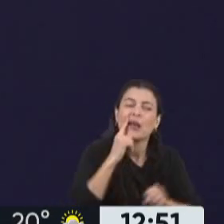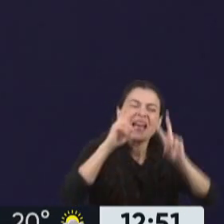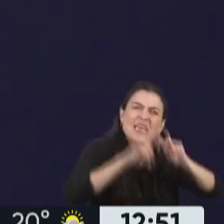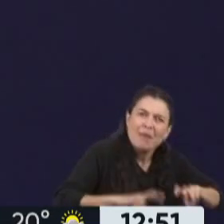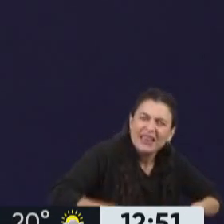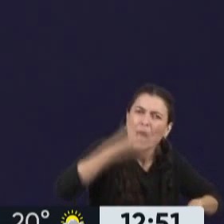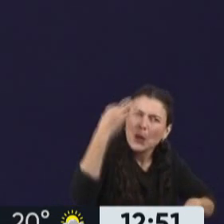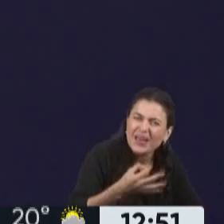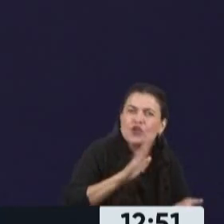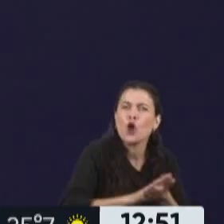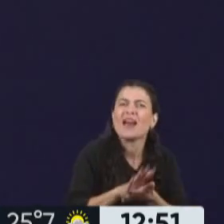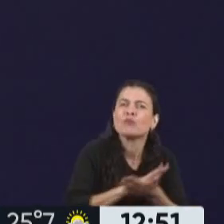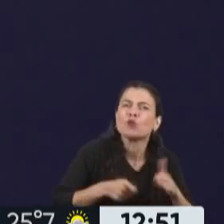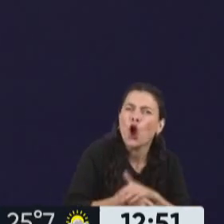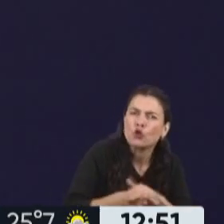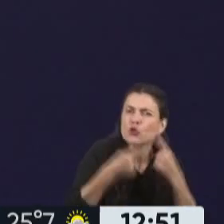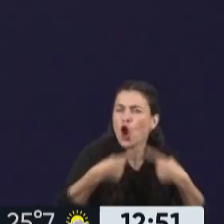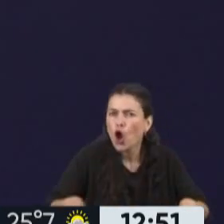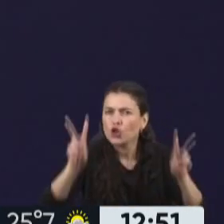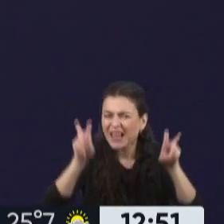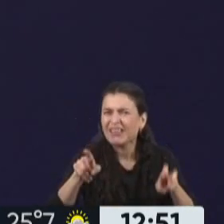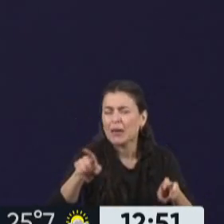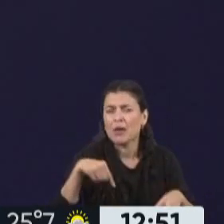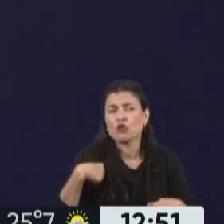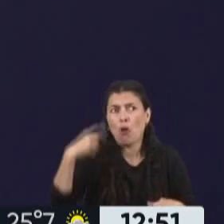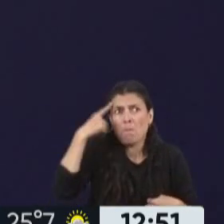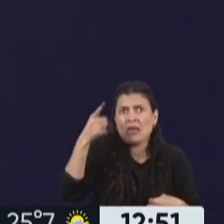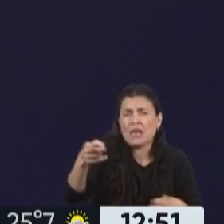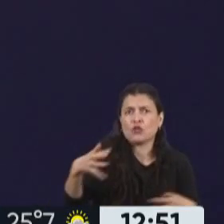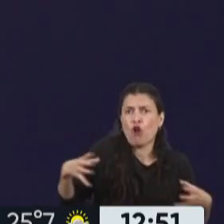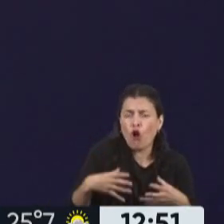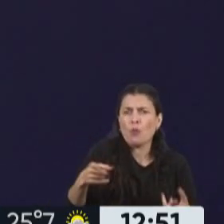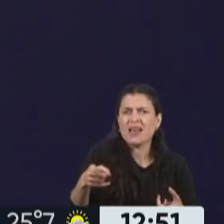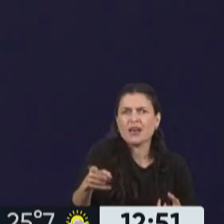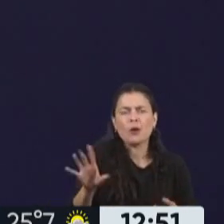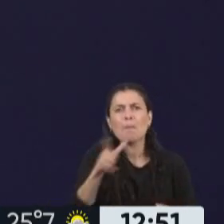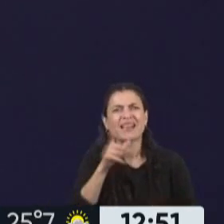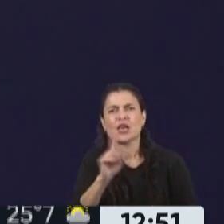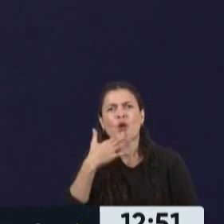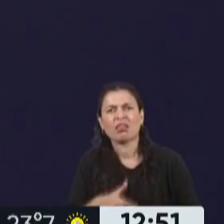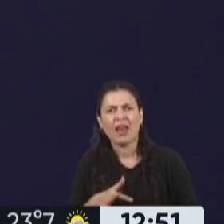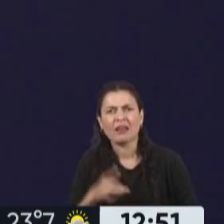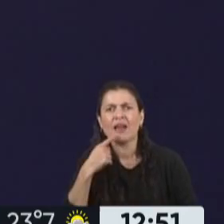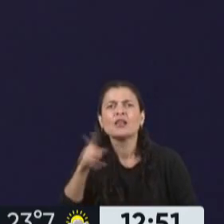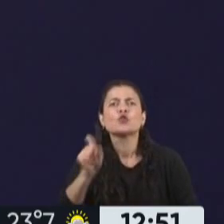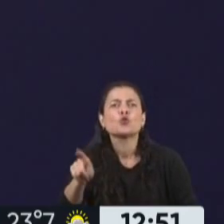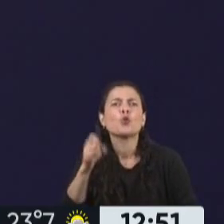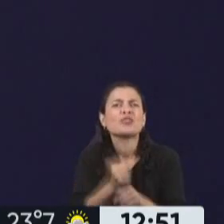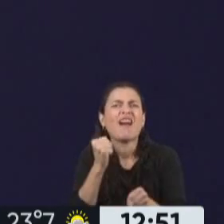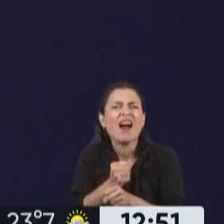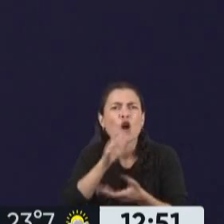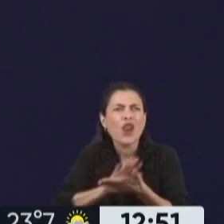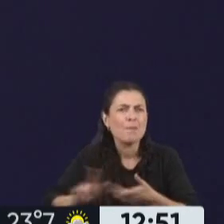sobre corrupción. Entendemos que en este gobierno les es bastante complejo hacer su trabajo,